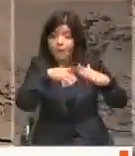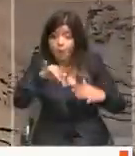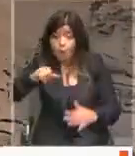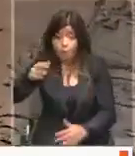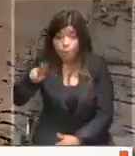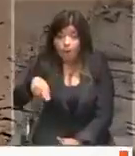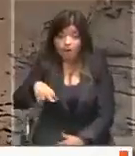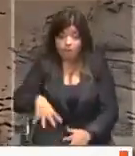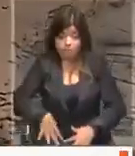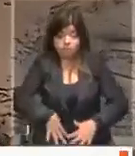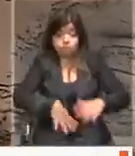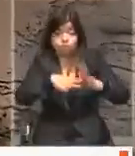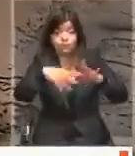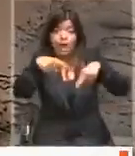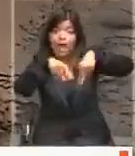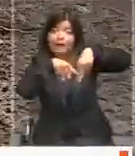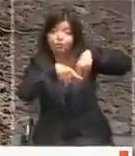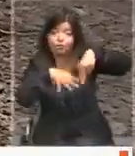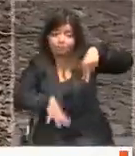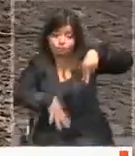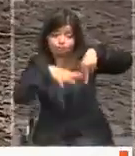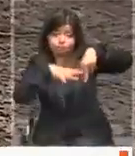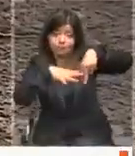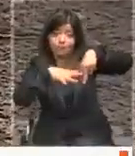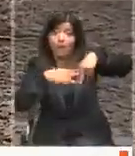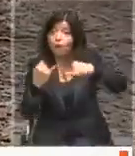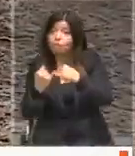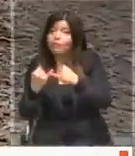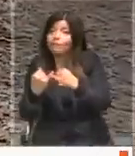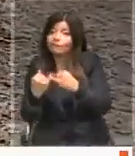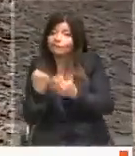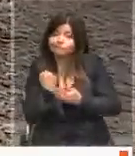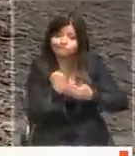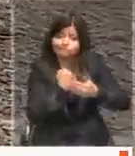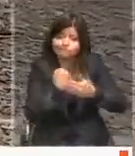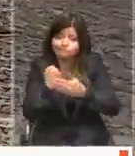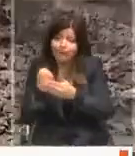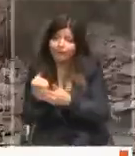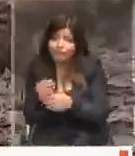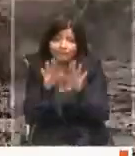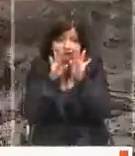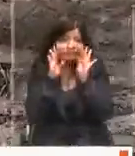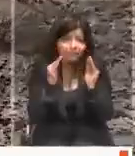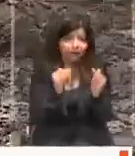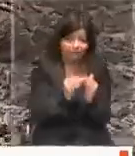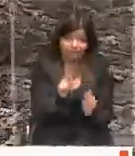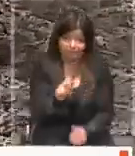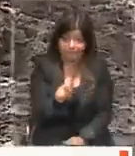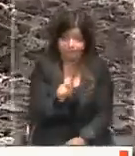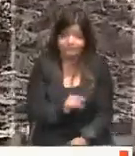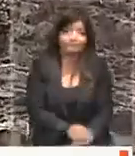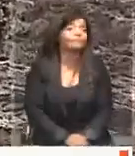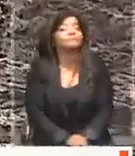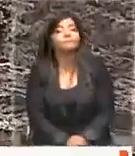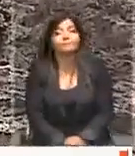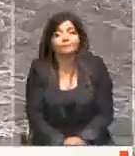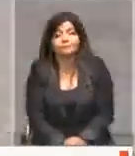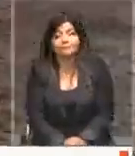barro llegaba hasta sus rodillas. Ahora sus amigos han venido a ayudarlo para limpiar. Nunca tanto